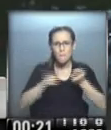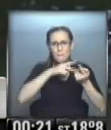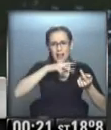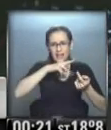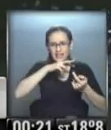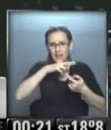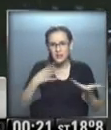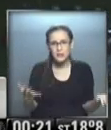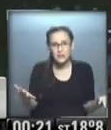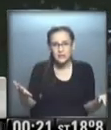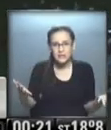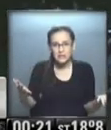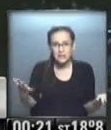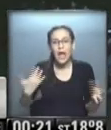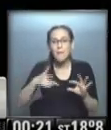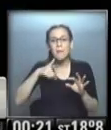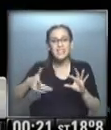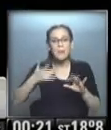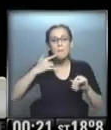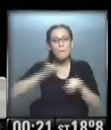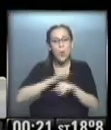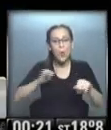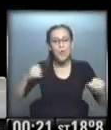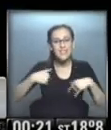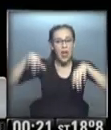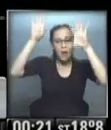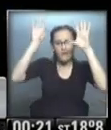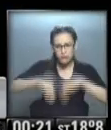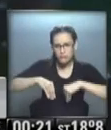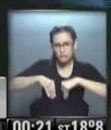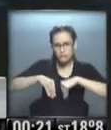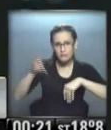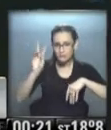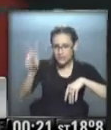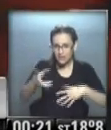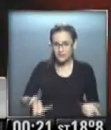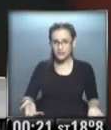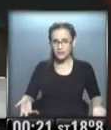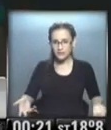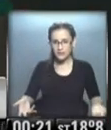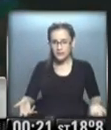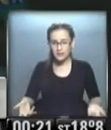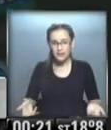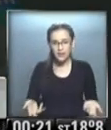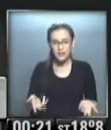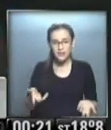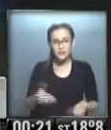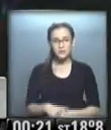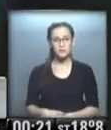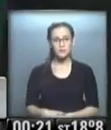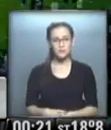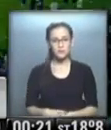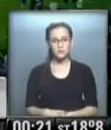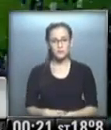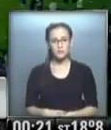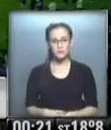Varios minutos. La publicidad quedó intacta, vos fijate, ¿eh? Porque los comerciales no se mancha,